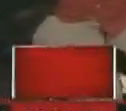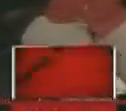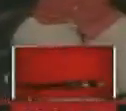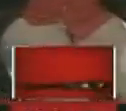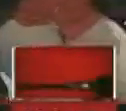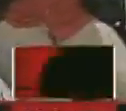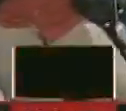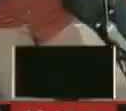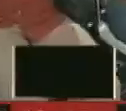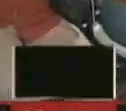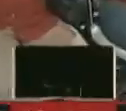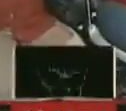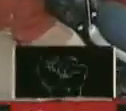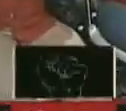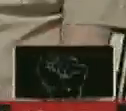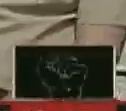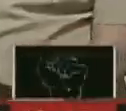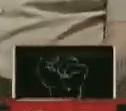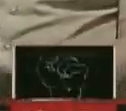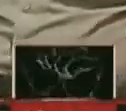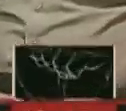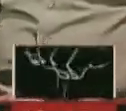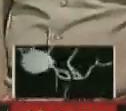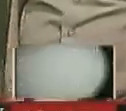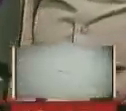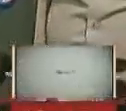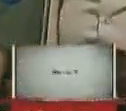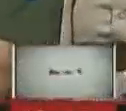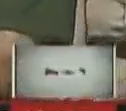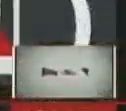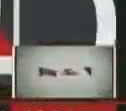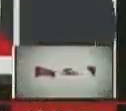Me despedí, vale, que se cayó la llamada.